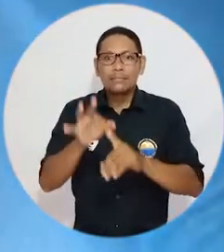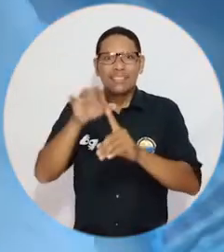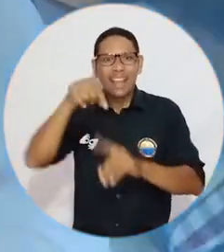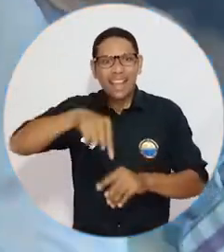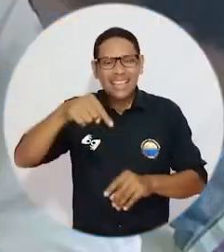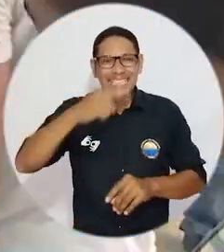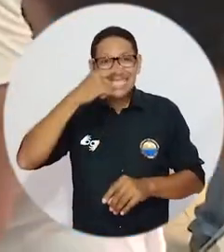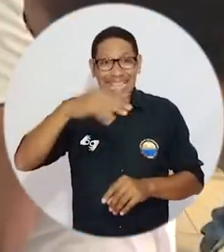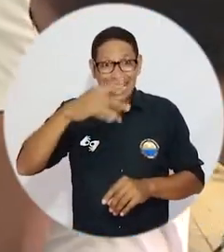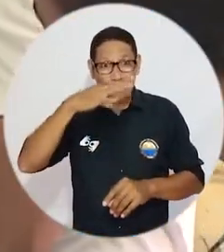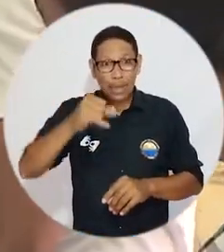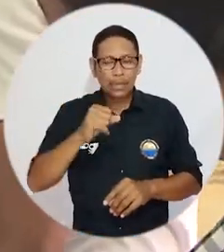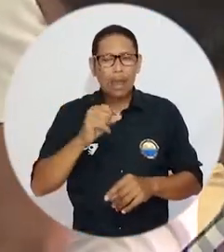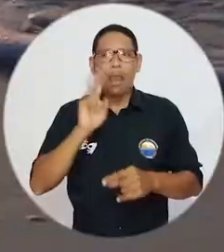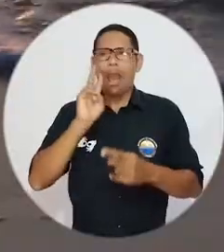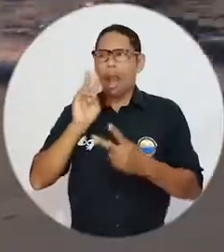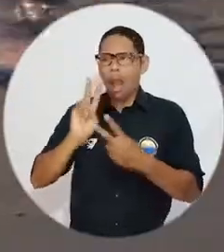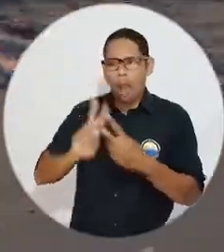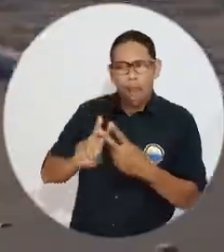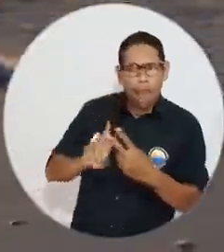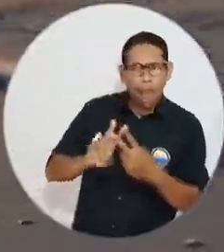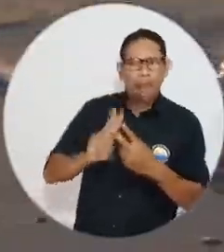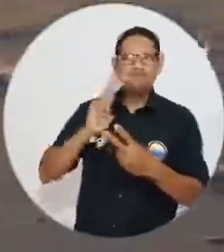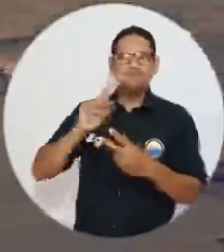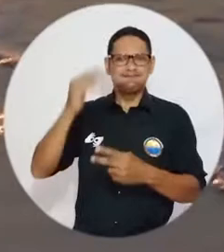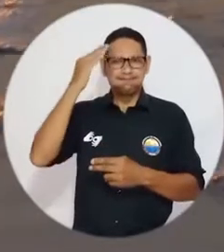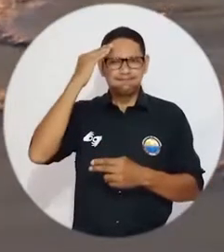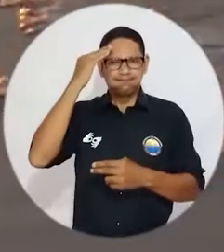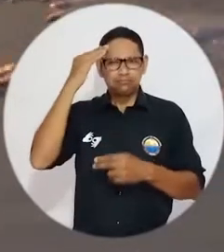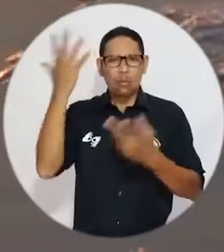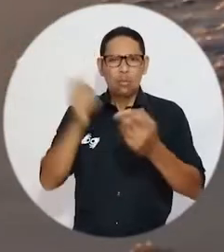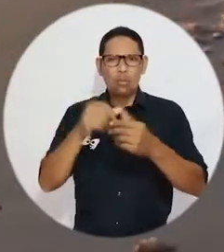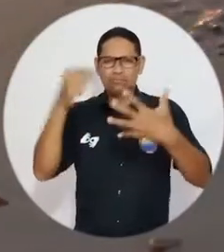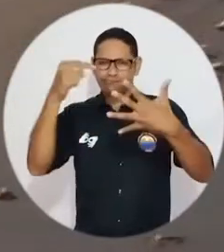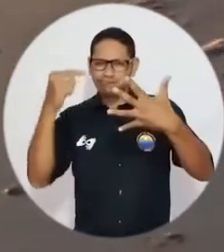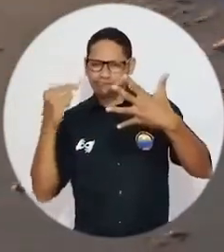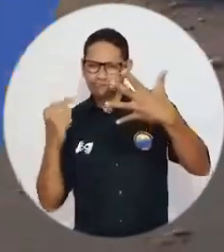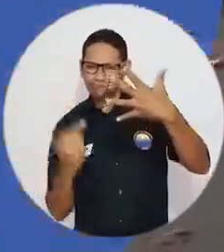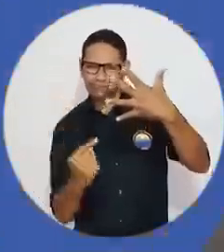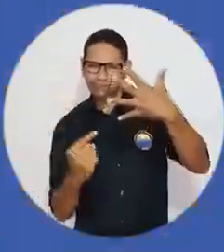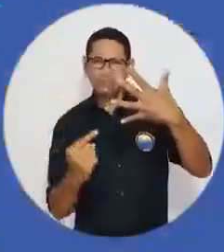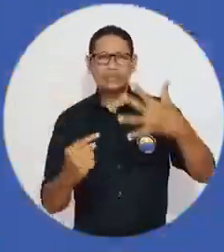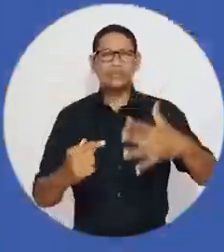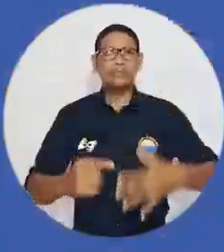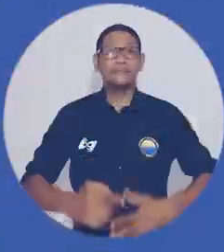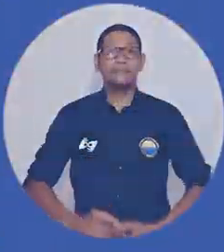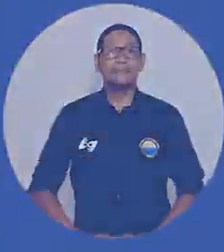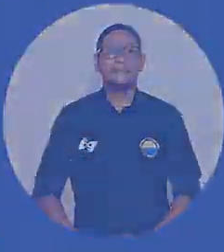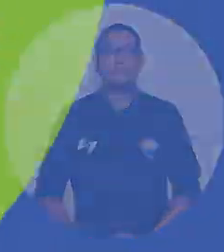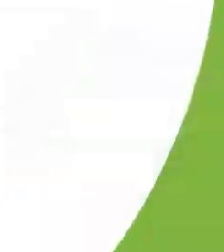especialmente la ciudad de Santa Marta, conozca más sobre estos aspectos.